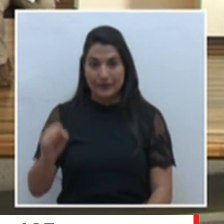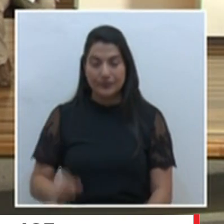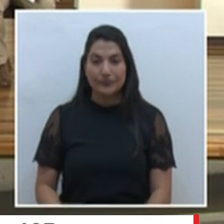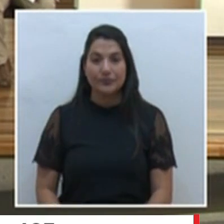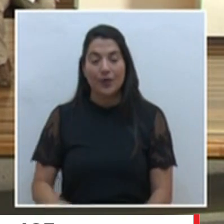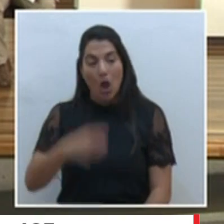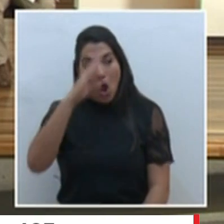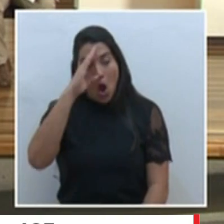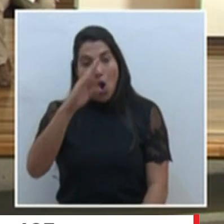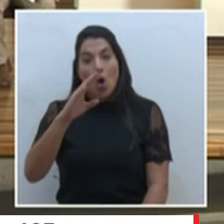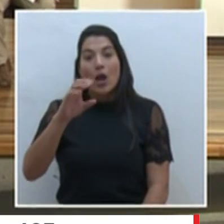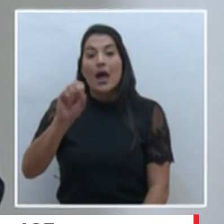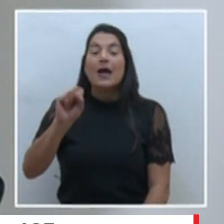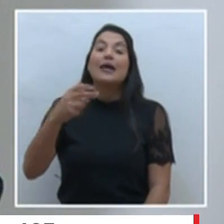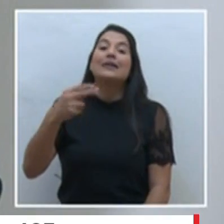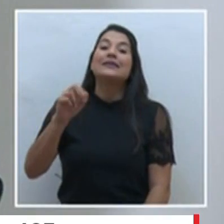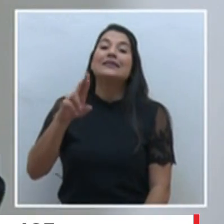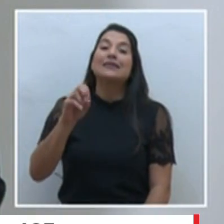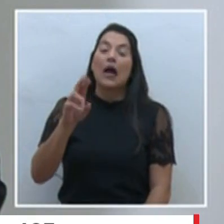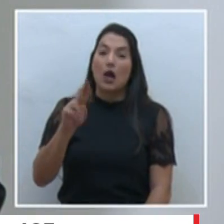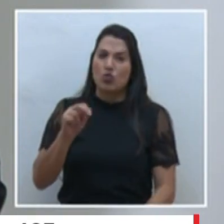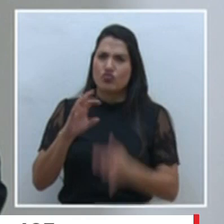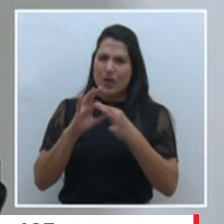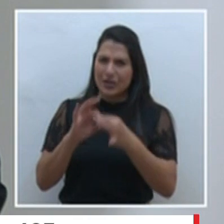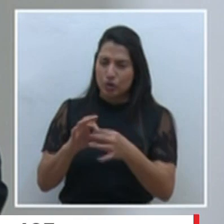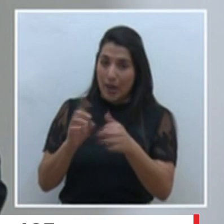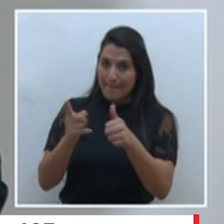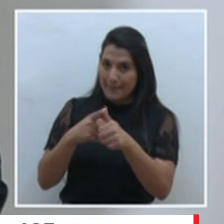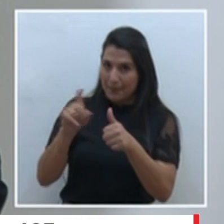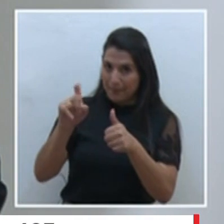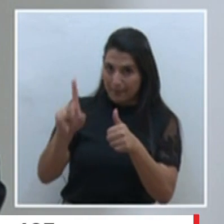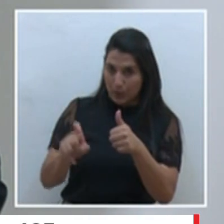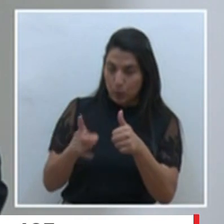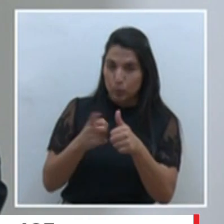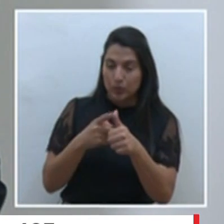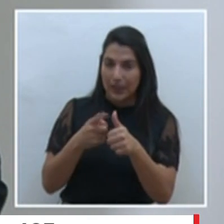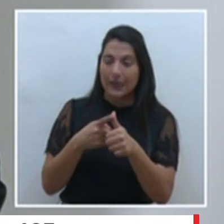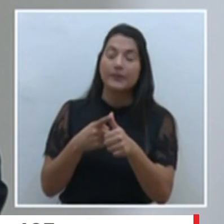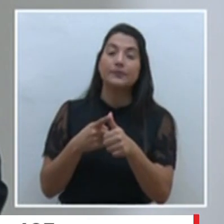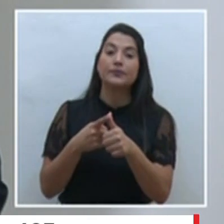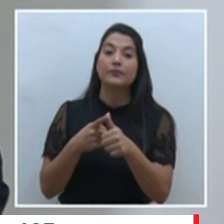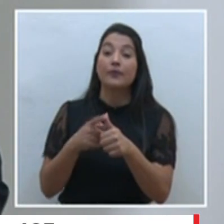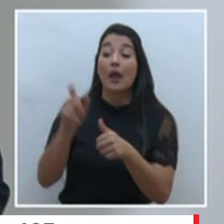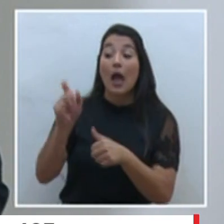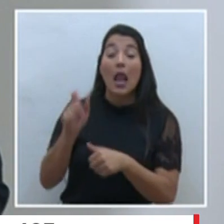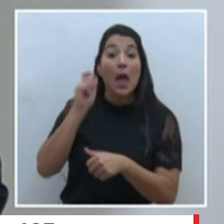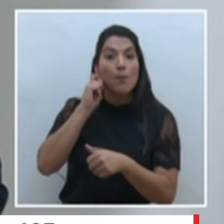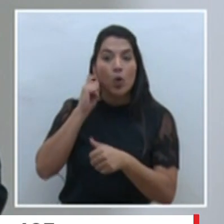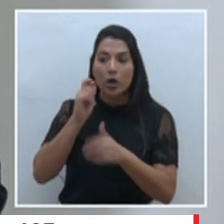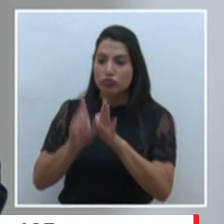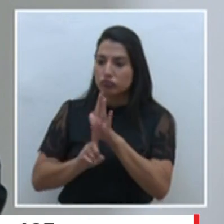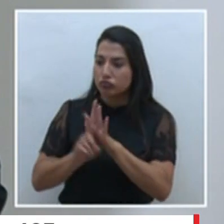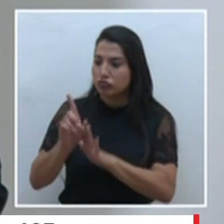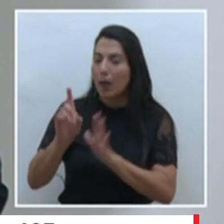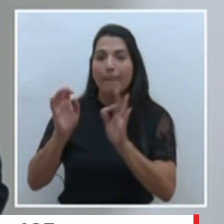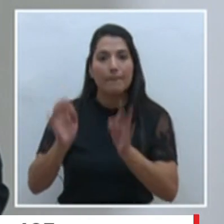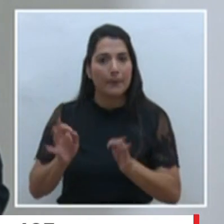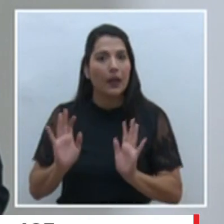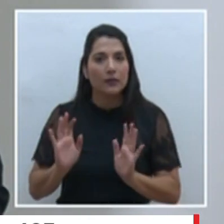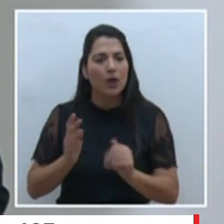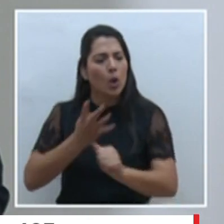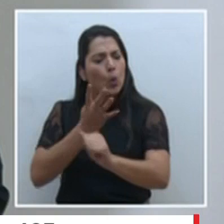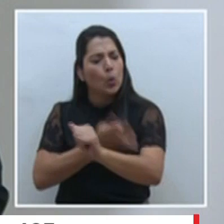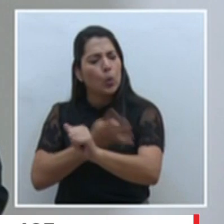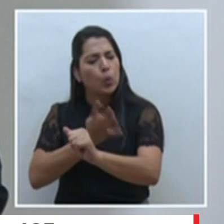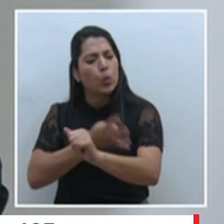Hola, Sharon. Con respecto a la primera pregunta, la paciente evolucionó muy bien después de que le pusieron el